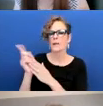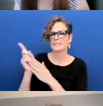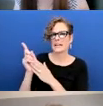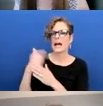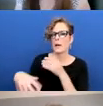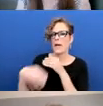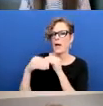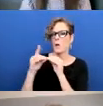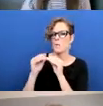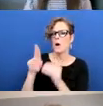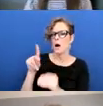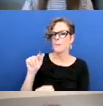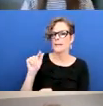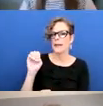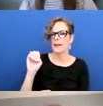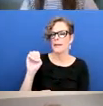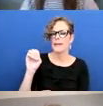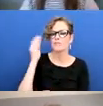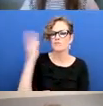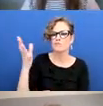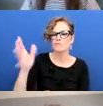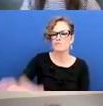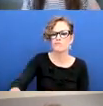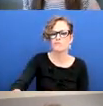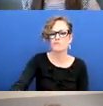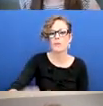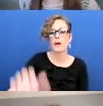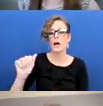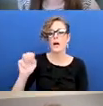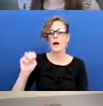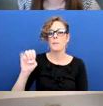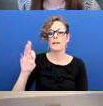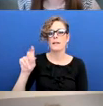Un segundito, iba a agregar una cosa más.